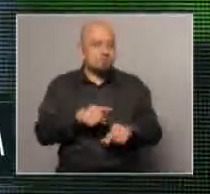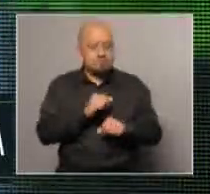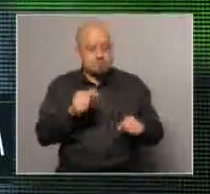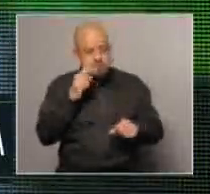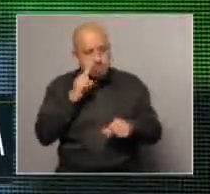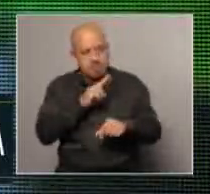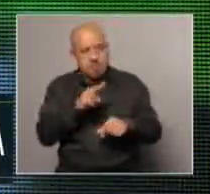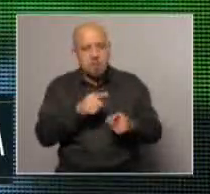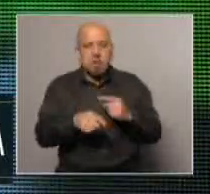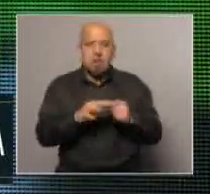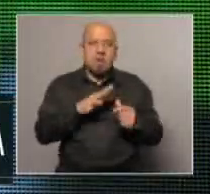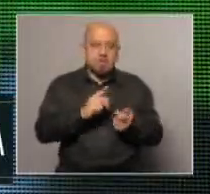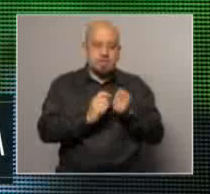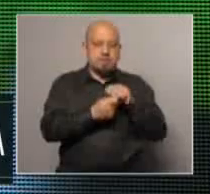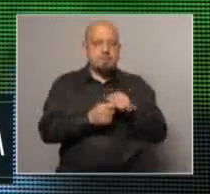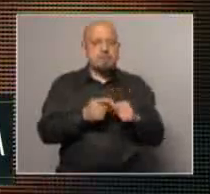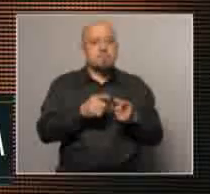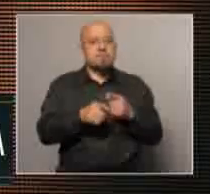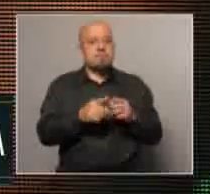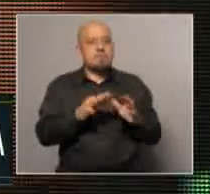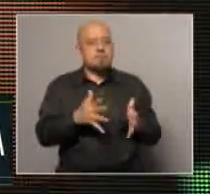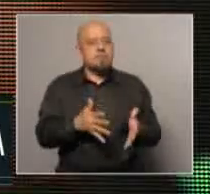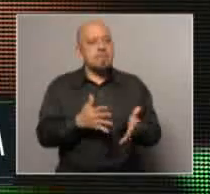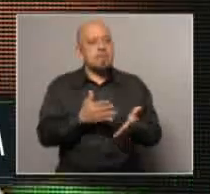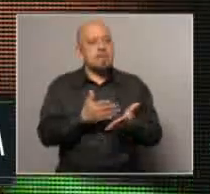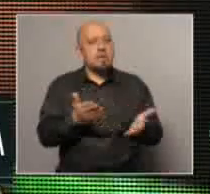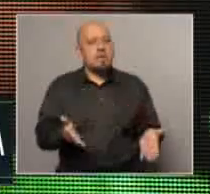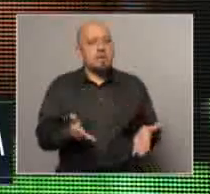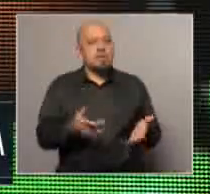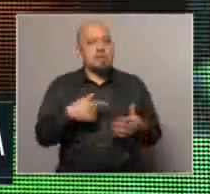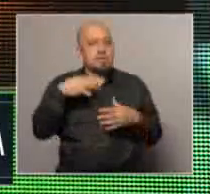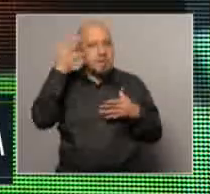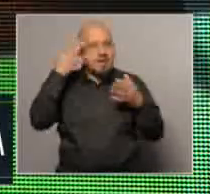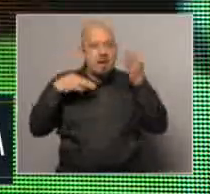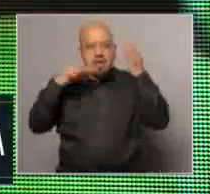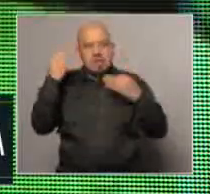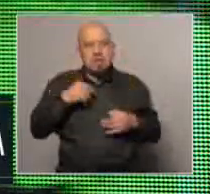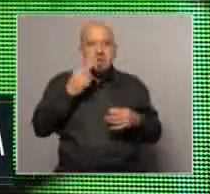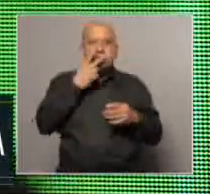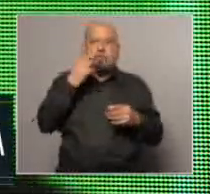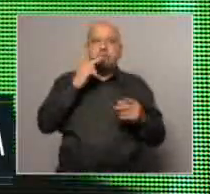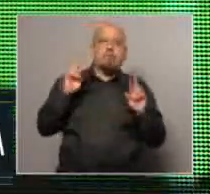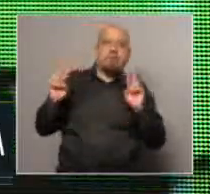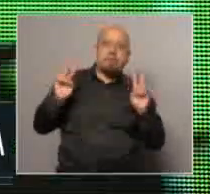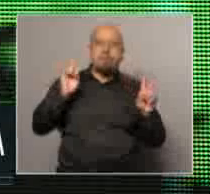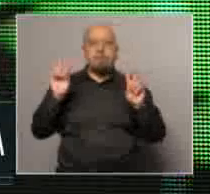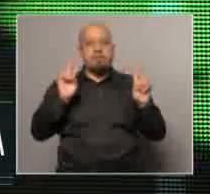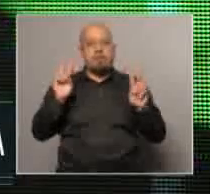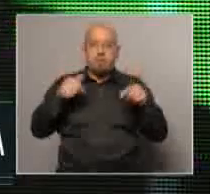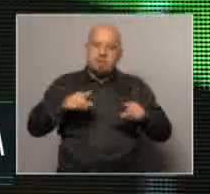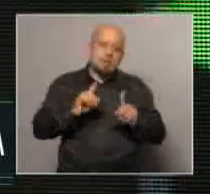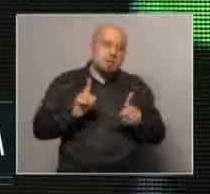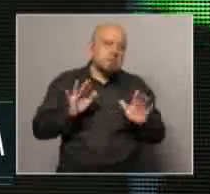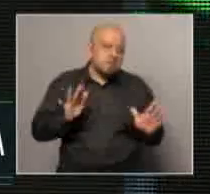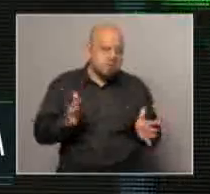antes porque ha cambiado y sobre todo ha perdido ese estigma de las rastas, de aquello de las fumatas, como tú dices. Hoy el cannabis